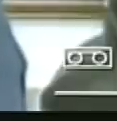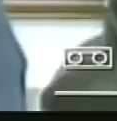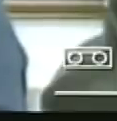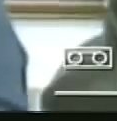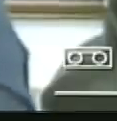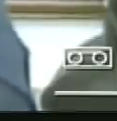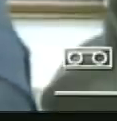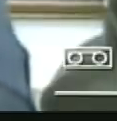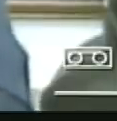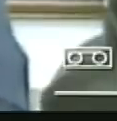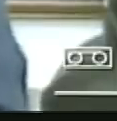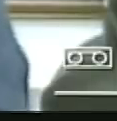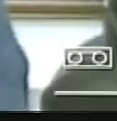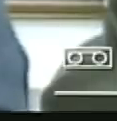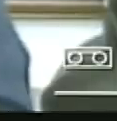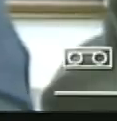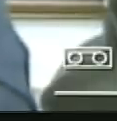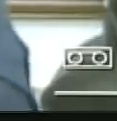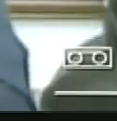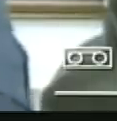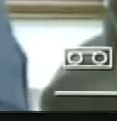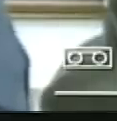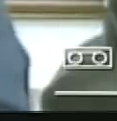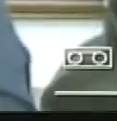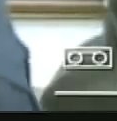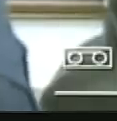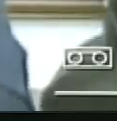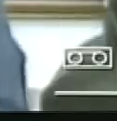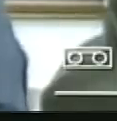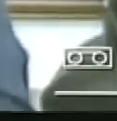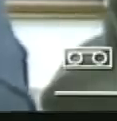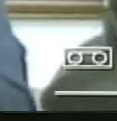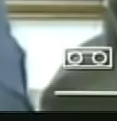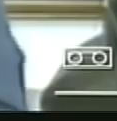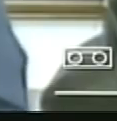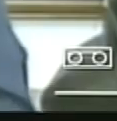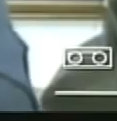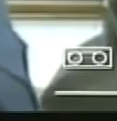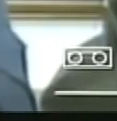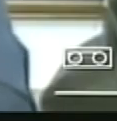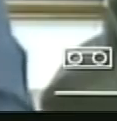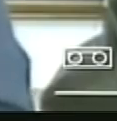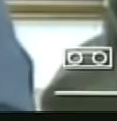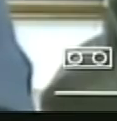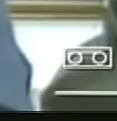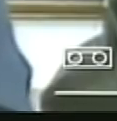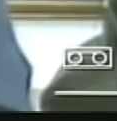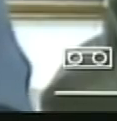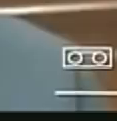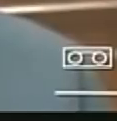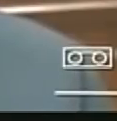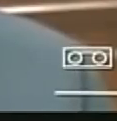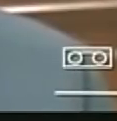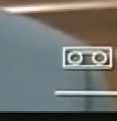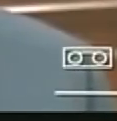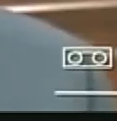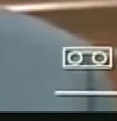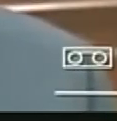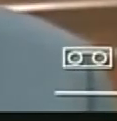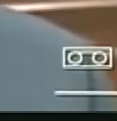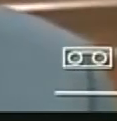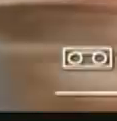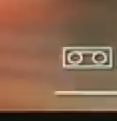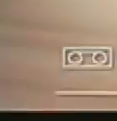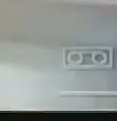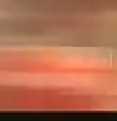ustedes elijan a Nicolás Maduro como presidente de la República Bolivariana de Venezuela. Yo se